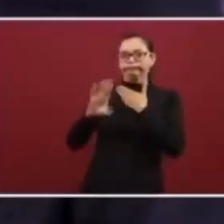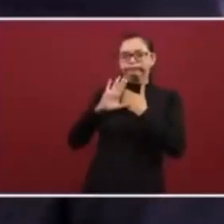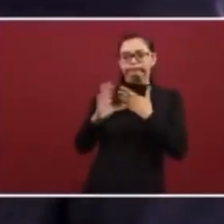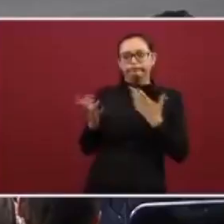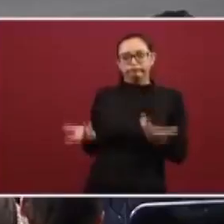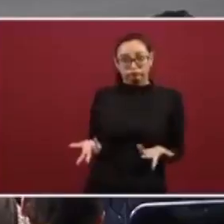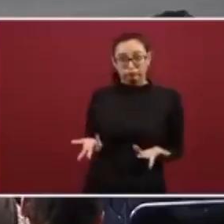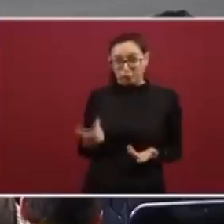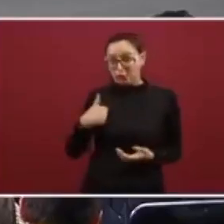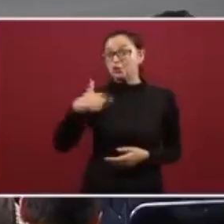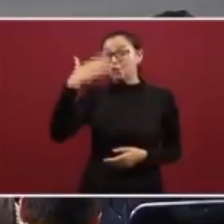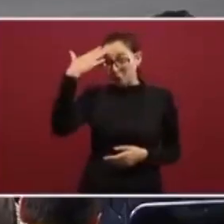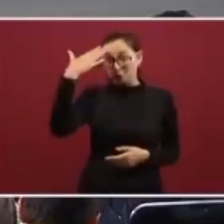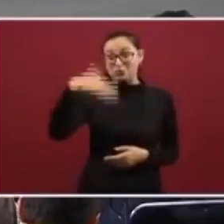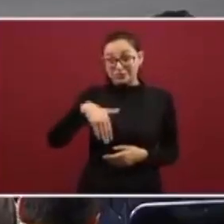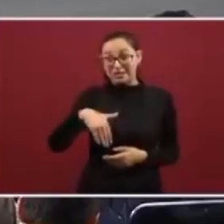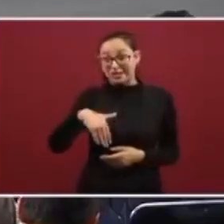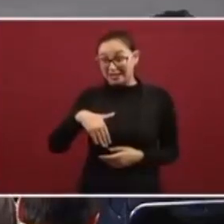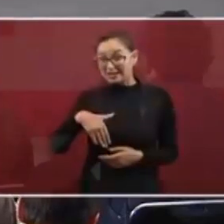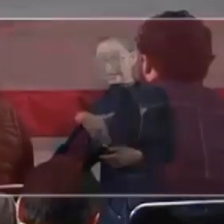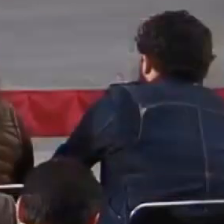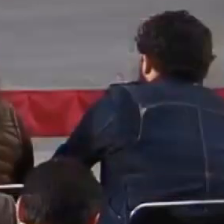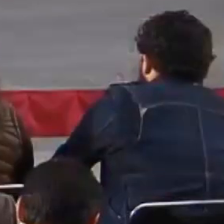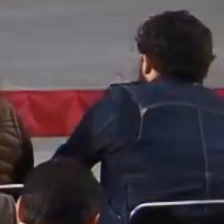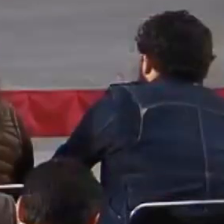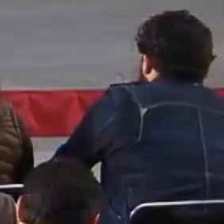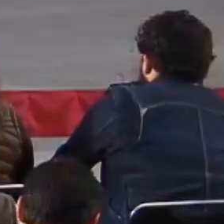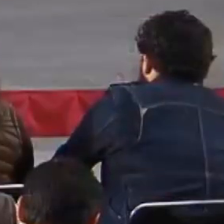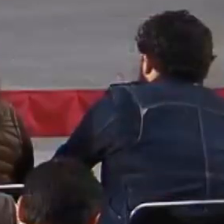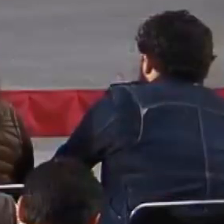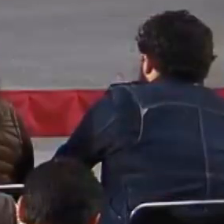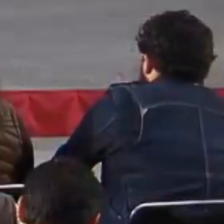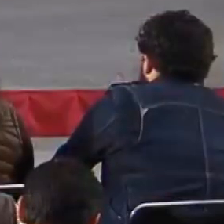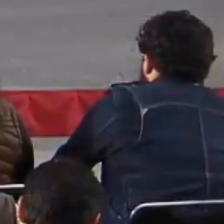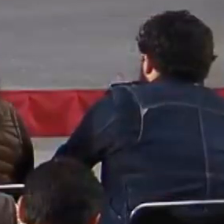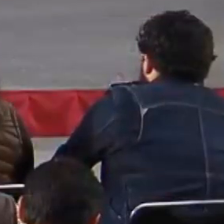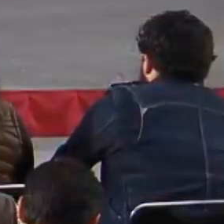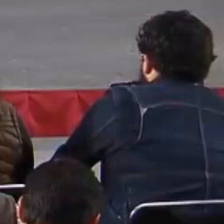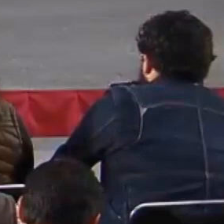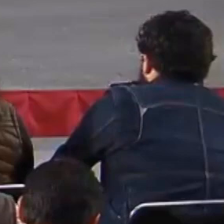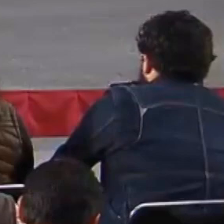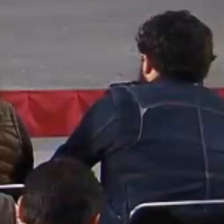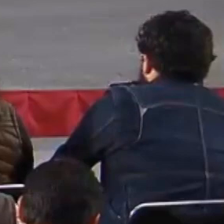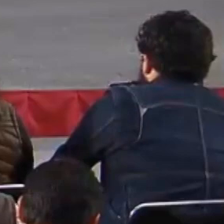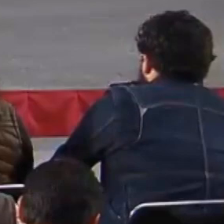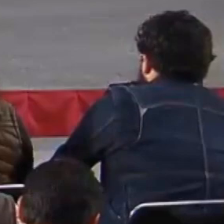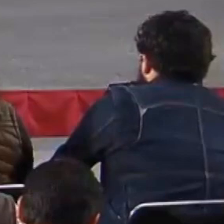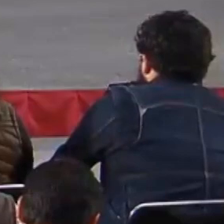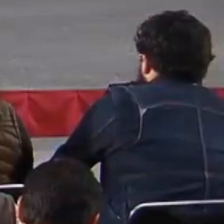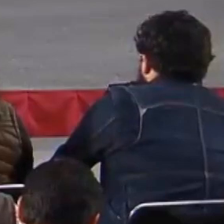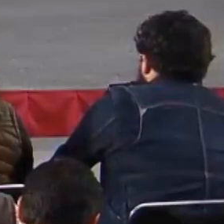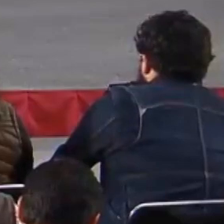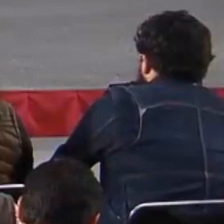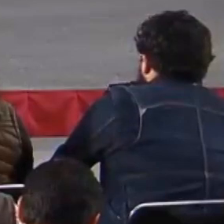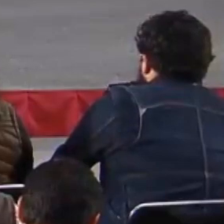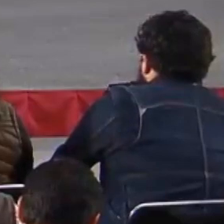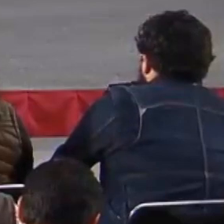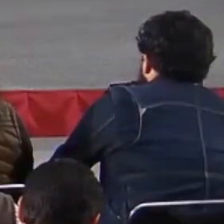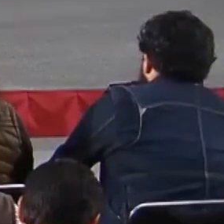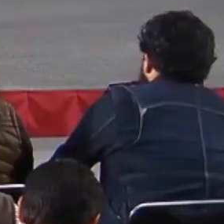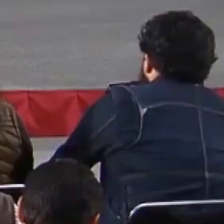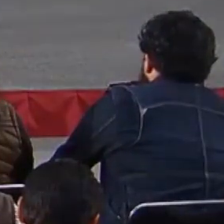en esto yo ya sé cuándo ay y manipulación cuando